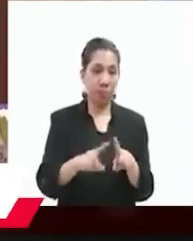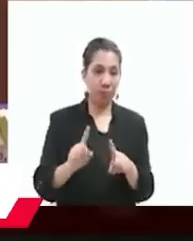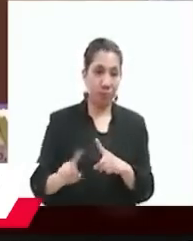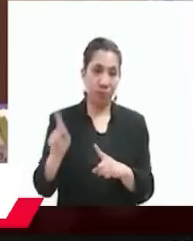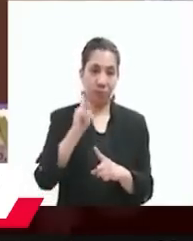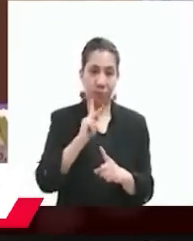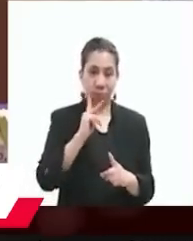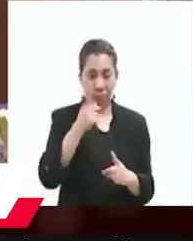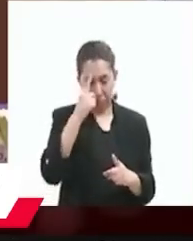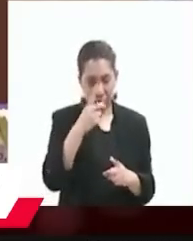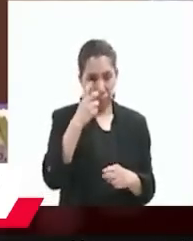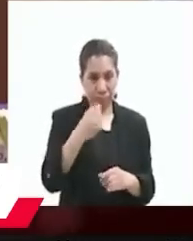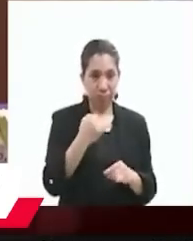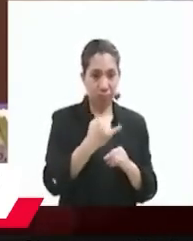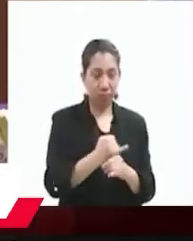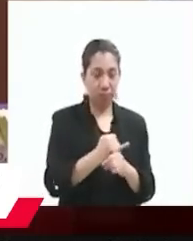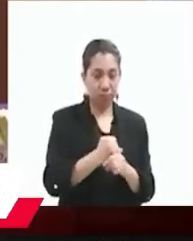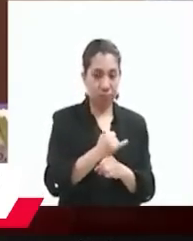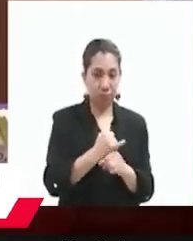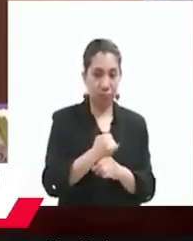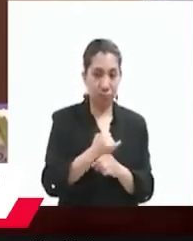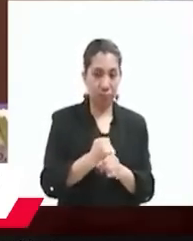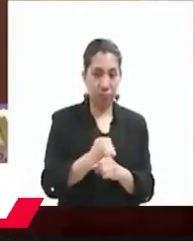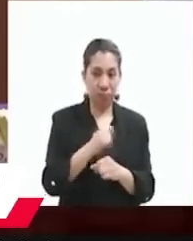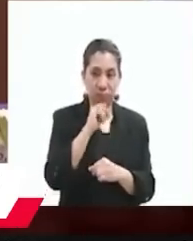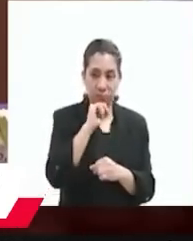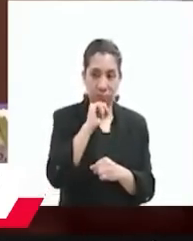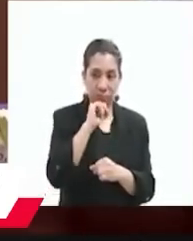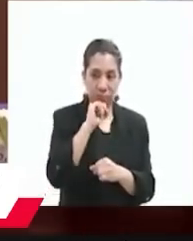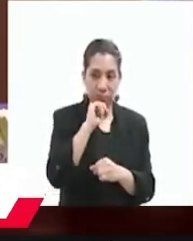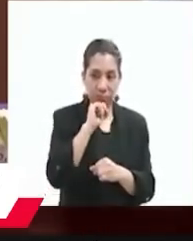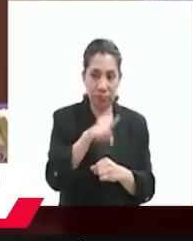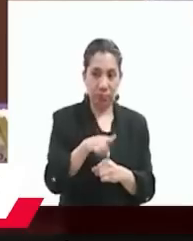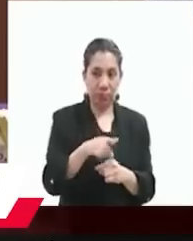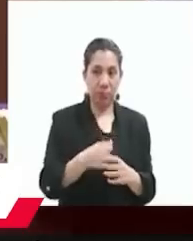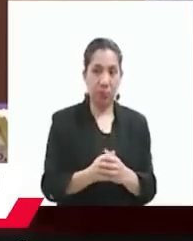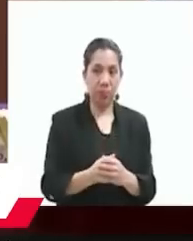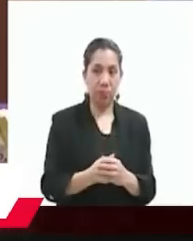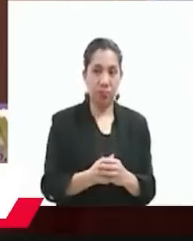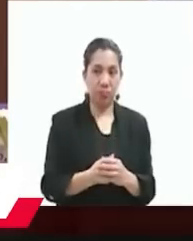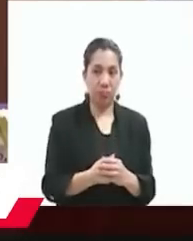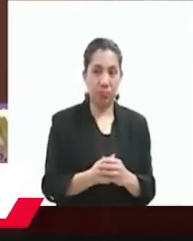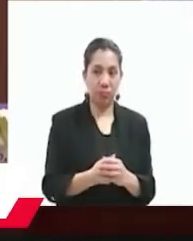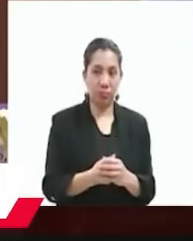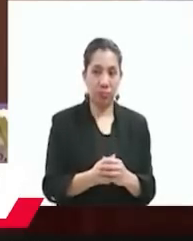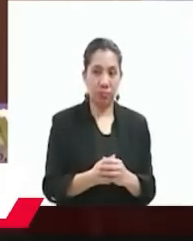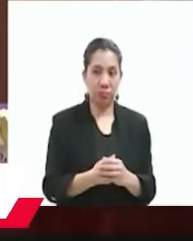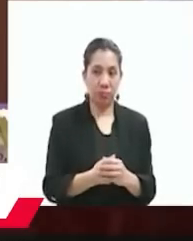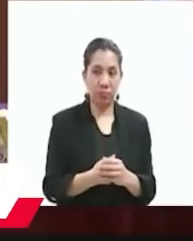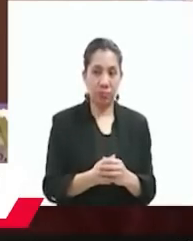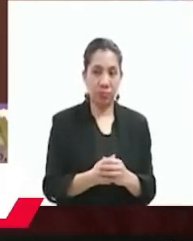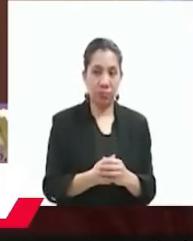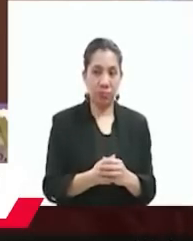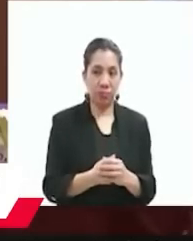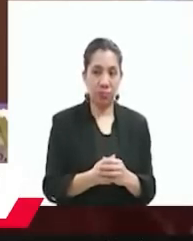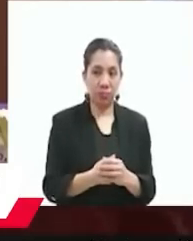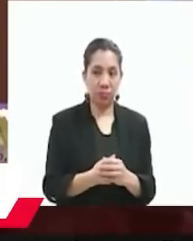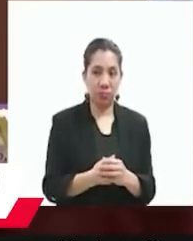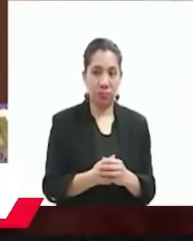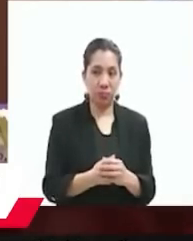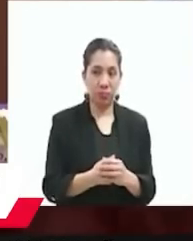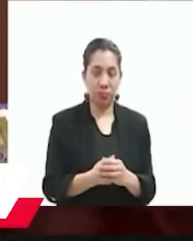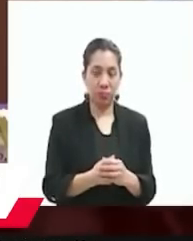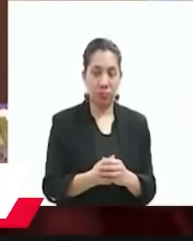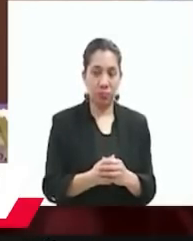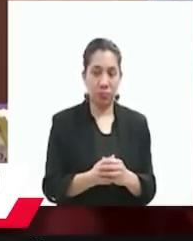los últimos nombres lo que decía Ángela buitrago Es que también serán entregados y que hasta ahora pues no se conocía que